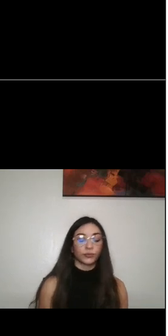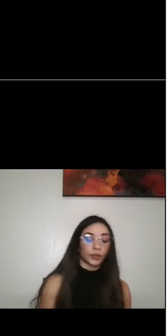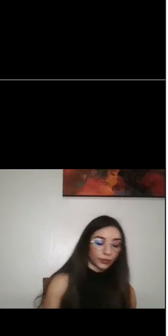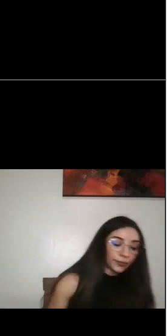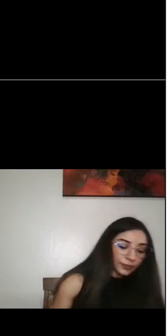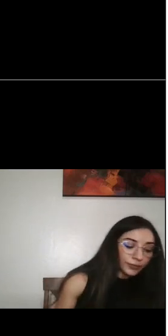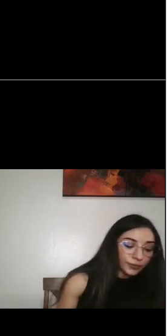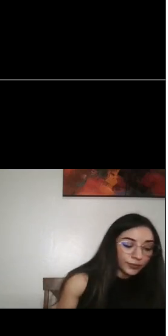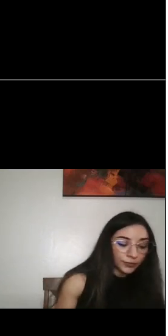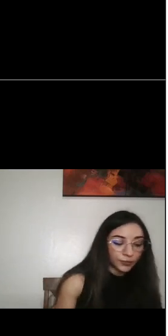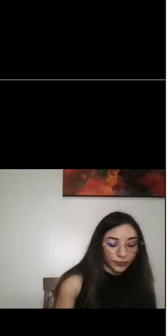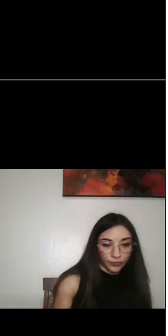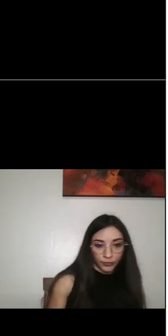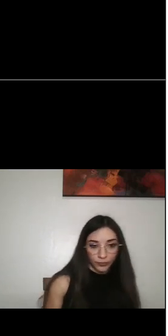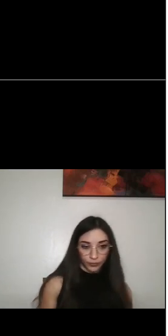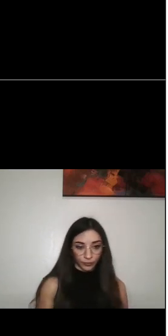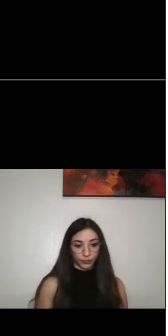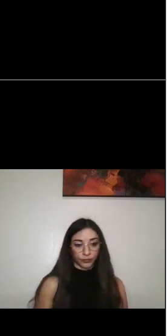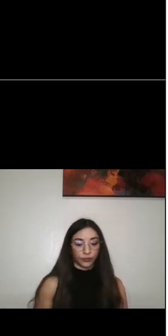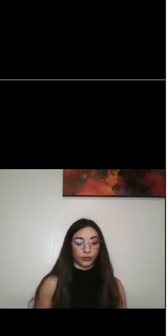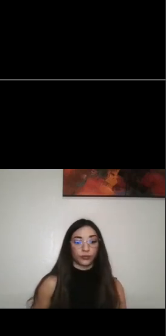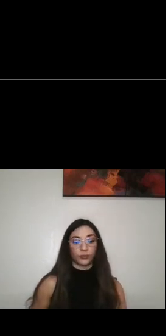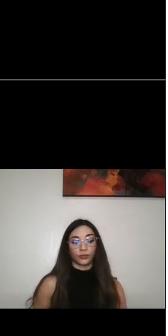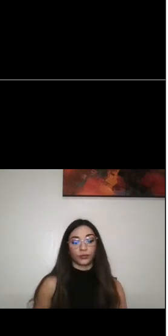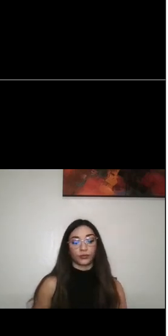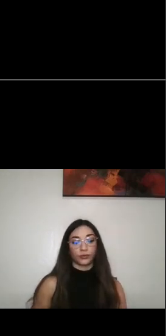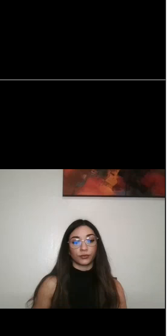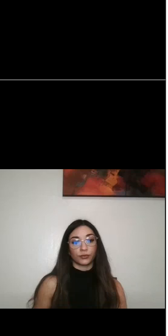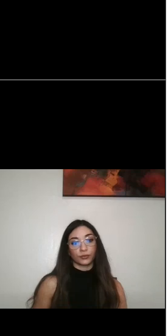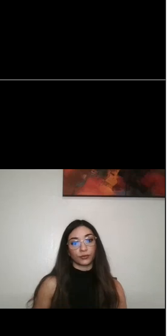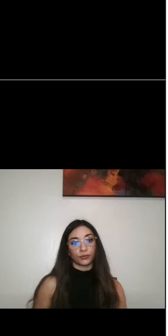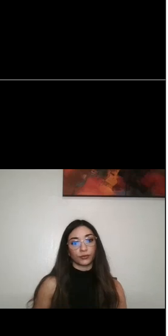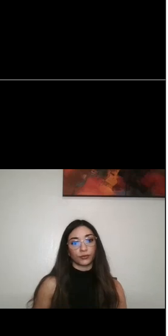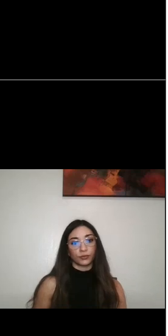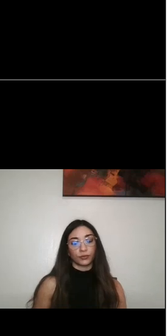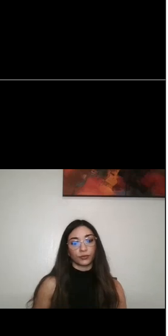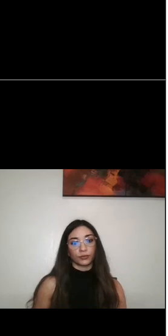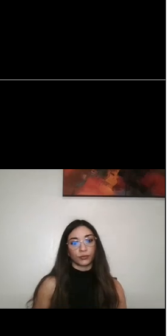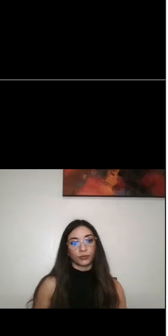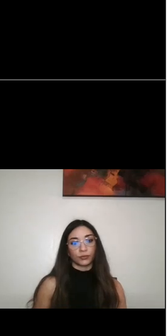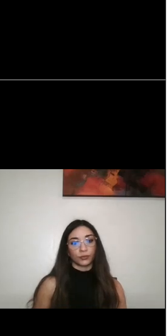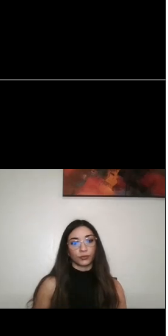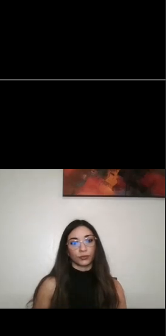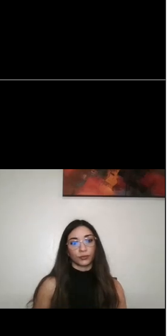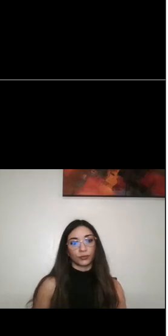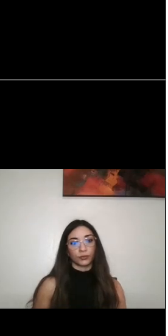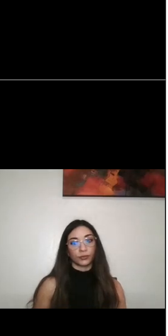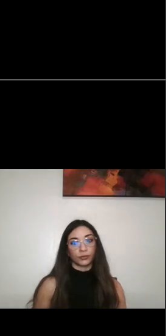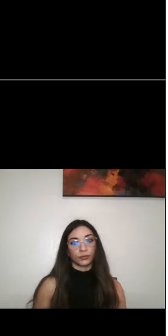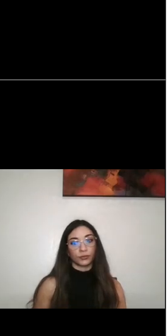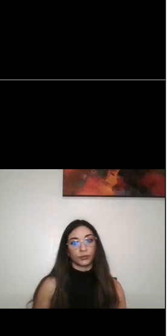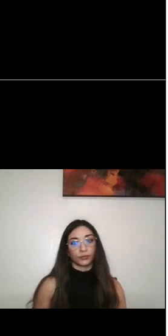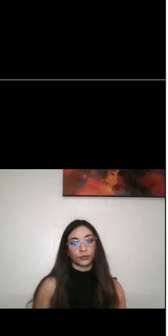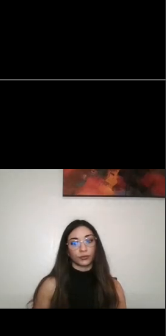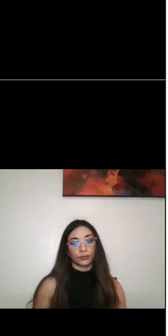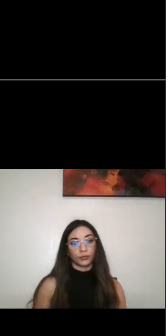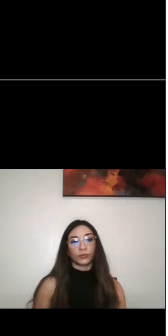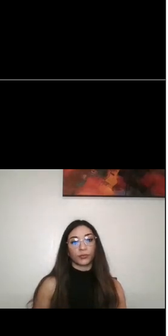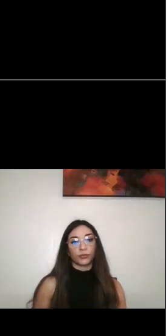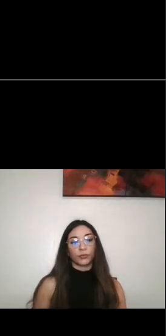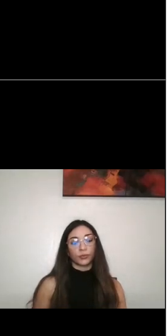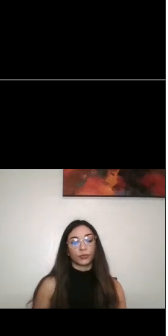Sin embargo, si a los 3 años el niño habla mucho y no se le entiende, hay que consultar en